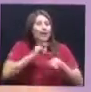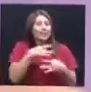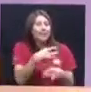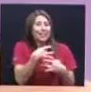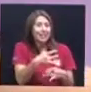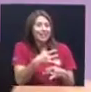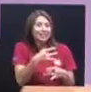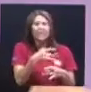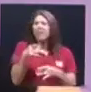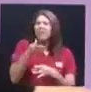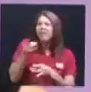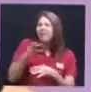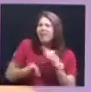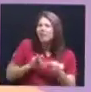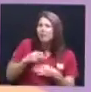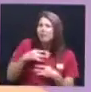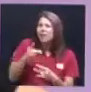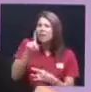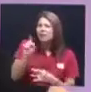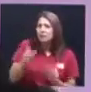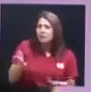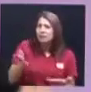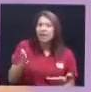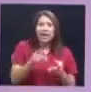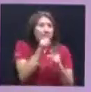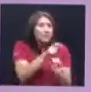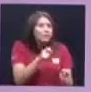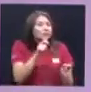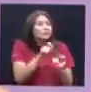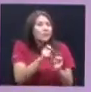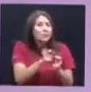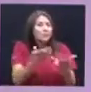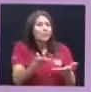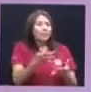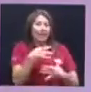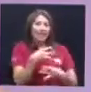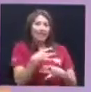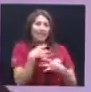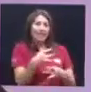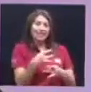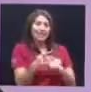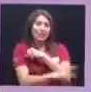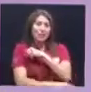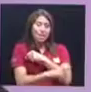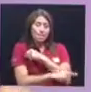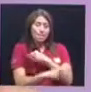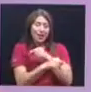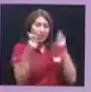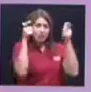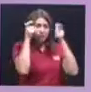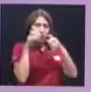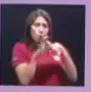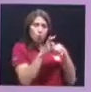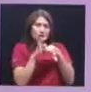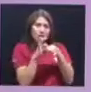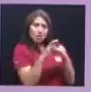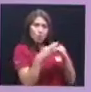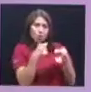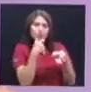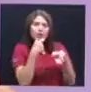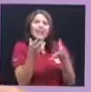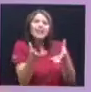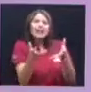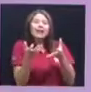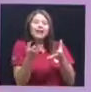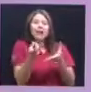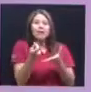concretamente y concretamente los intereses del del Reino Unido que quería las riquezas de de de Palestina no